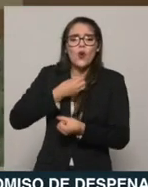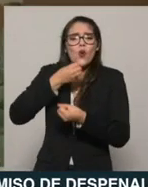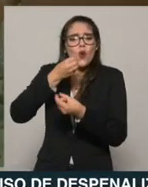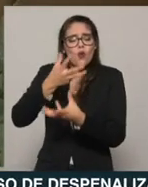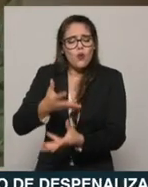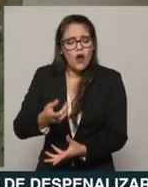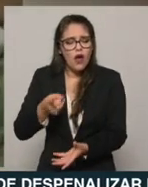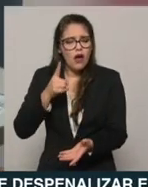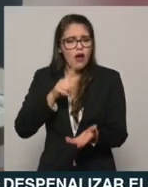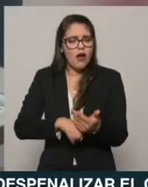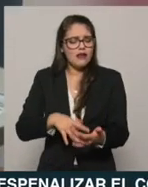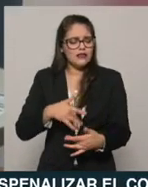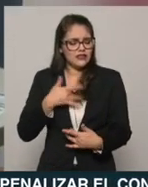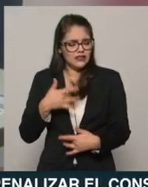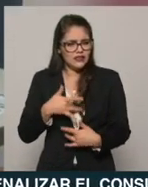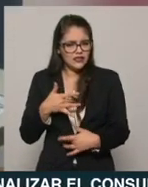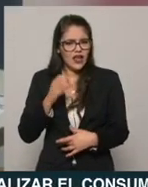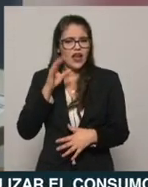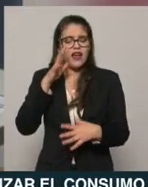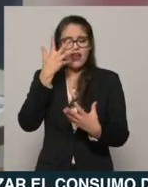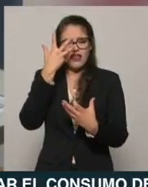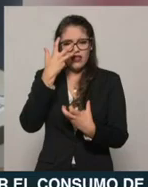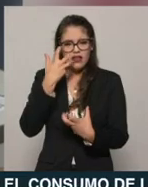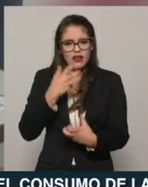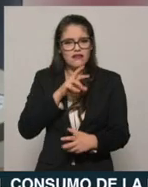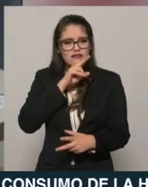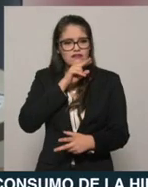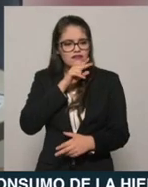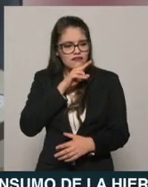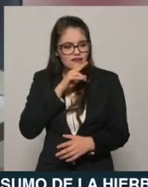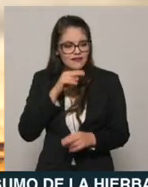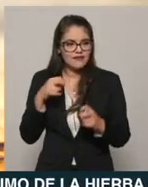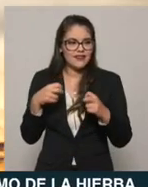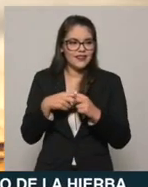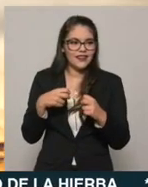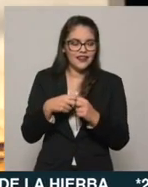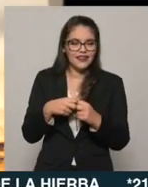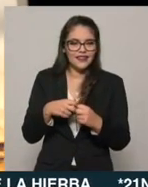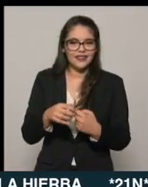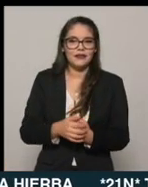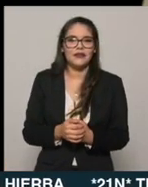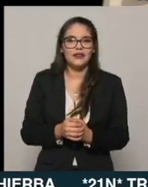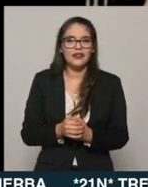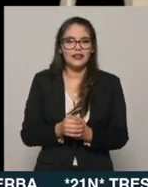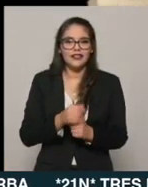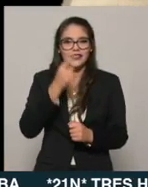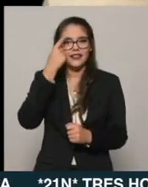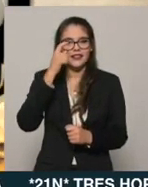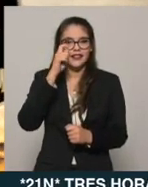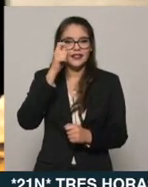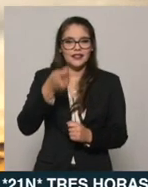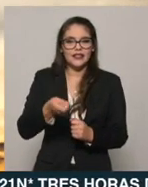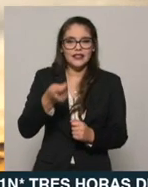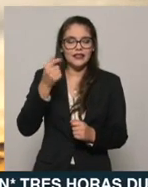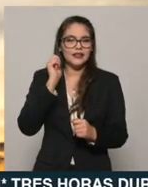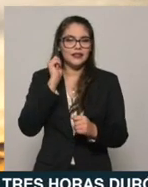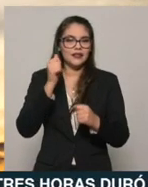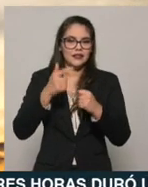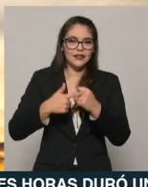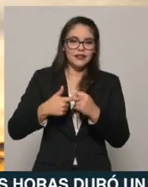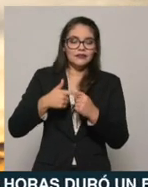sentimientos de tristeza, desesperanza, de esta incertidumbre hacia el futuro, de querer ya